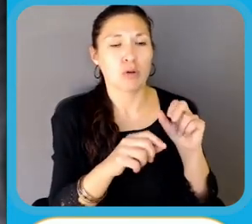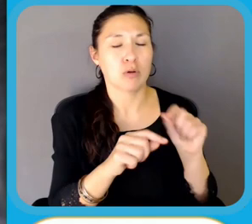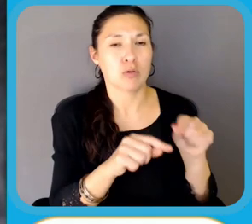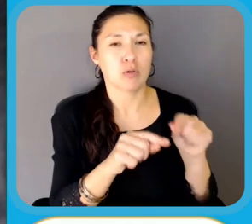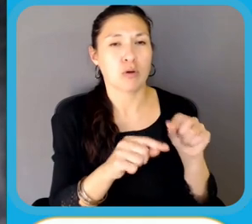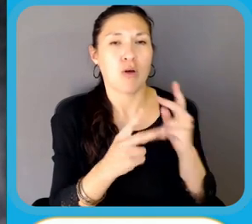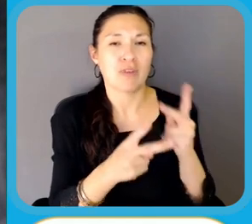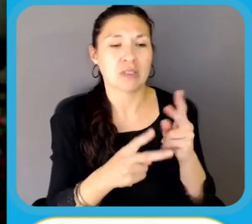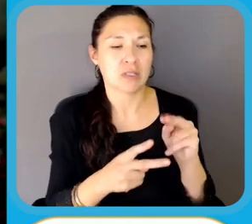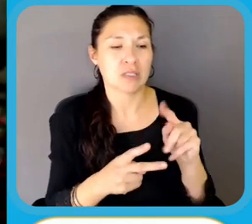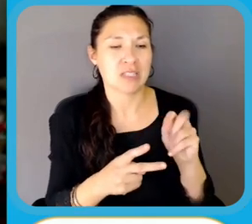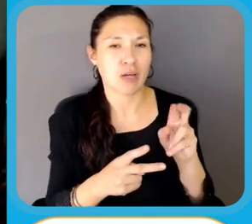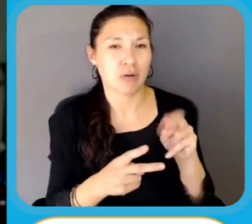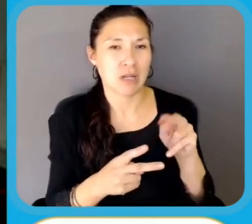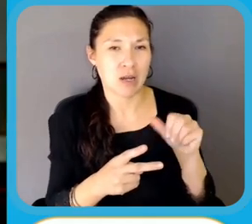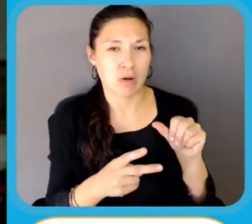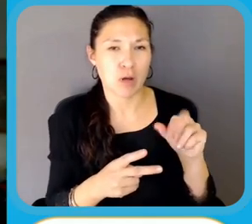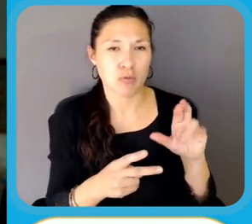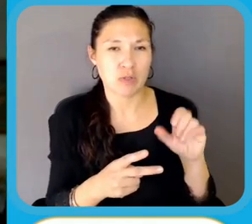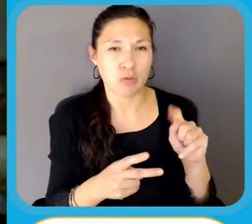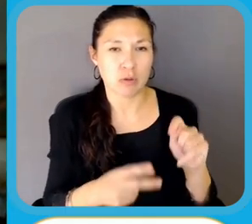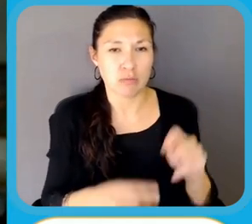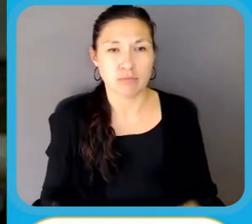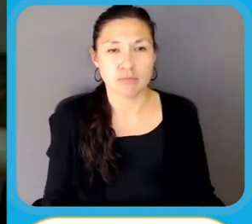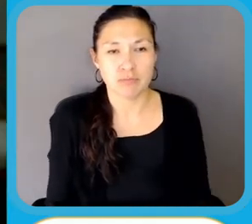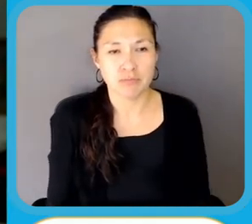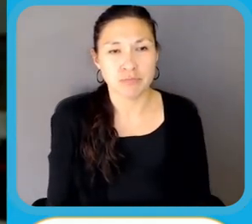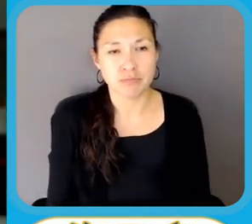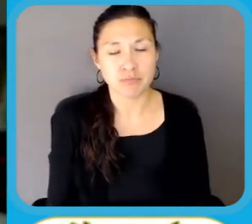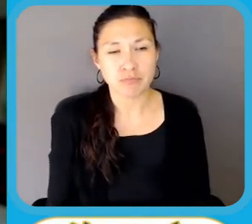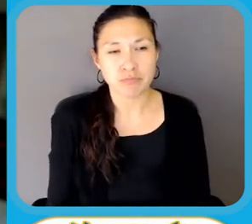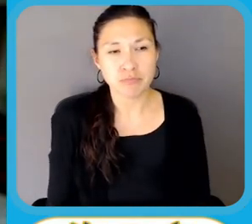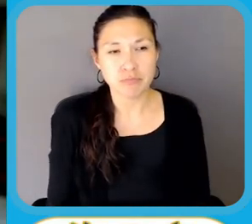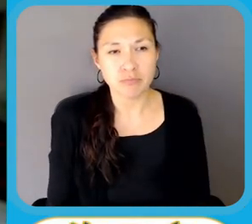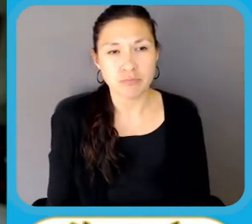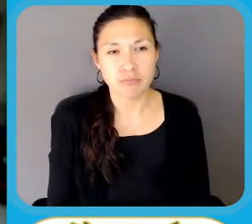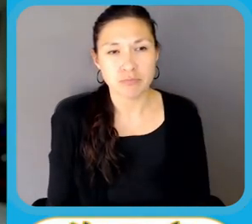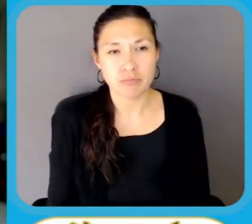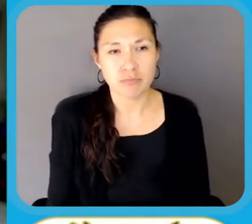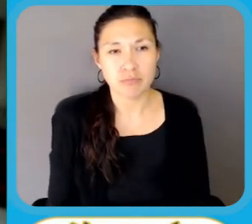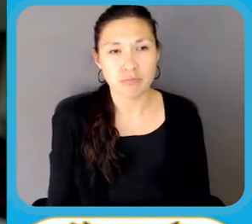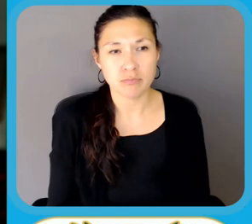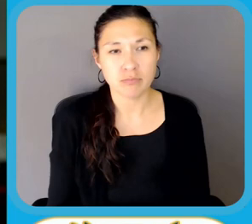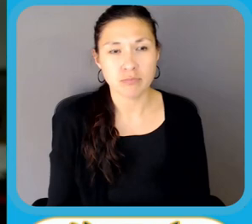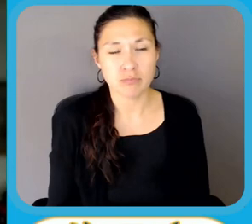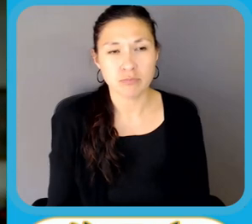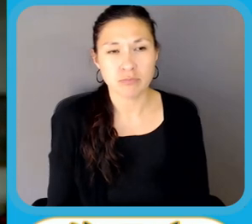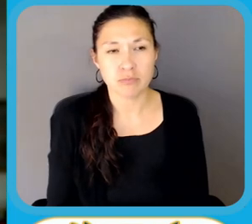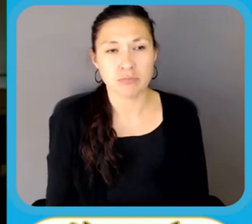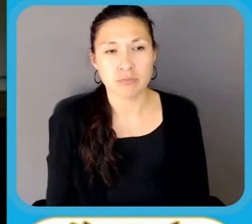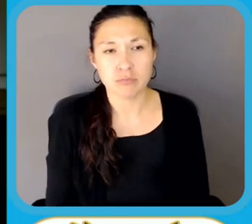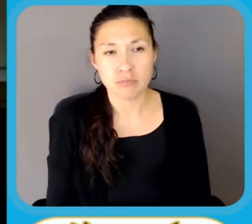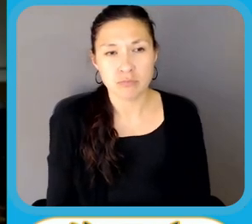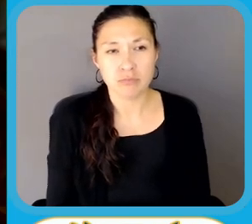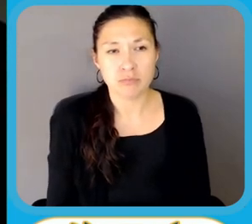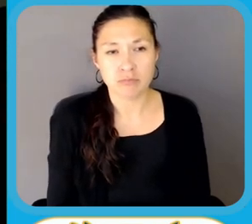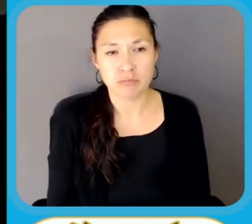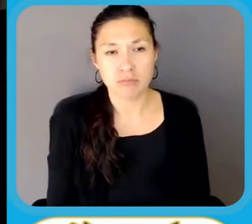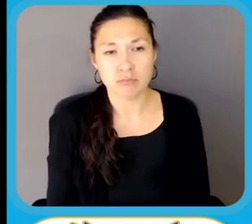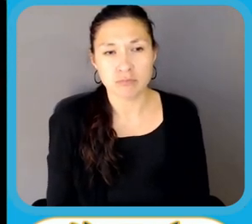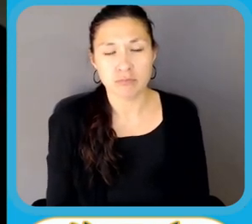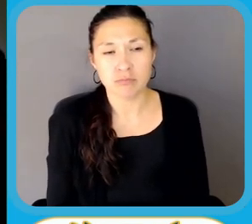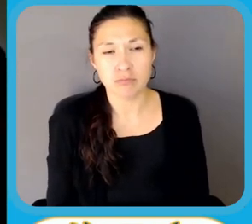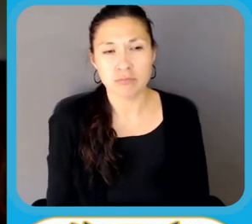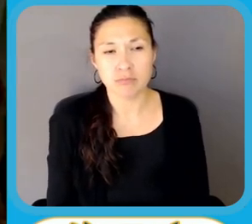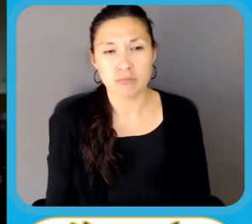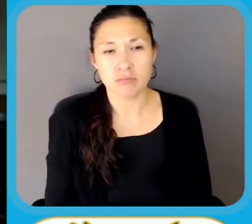campaña fue en la medida L. Pues imagínate, qué emoción, que llegara a mi trabajo y